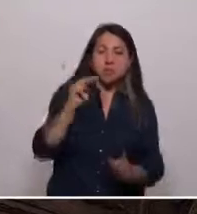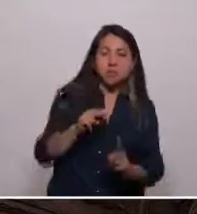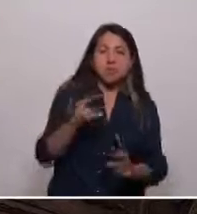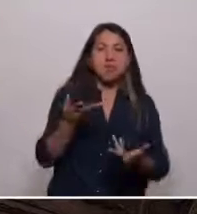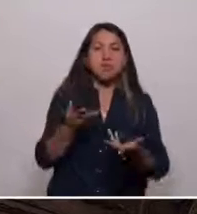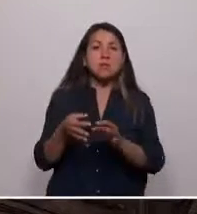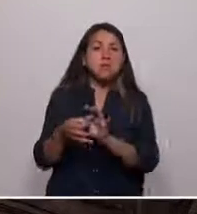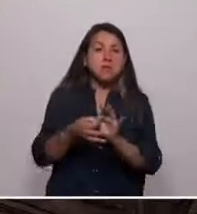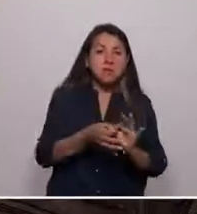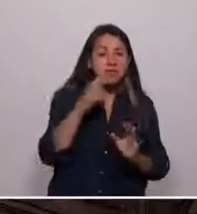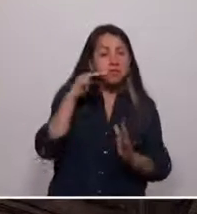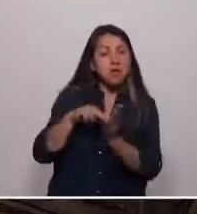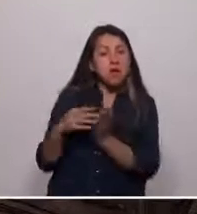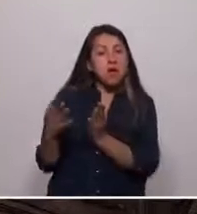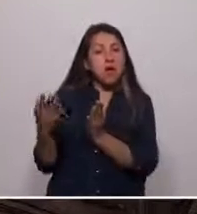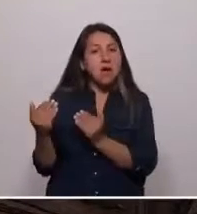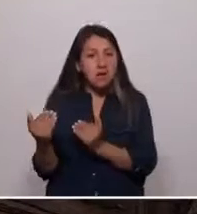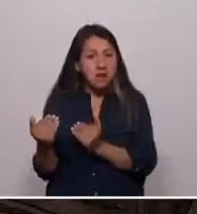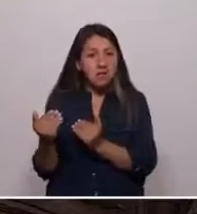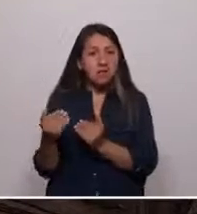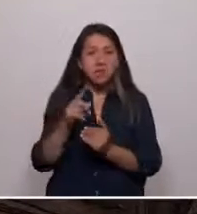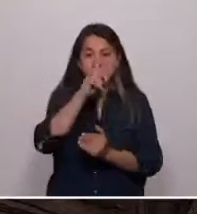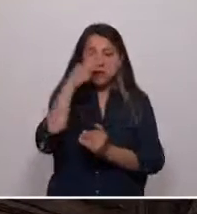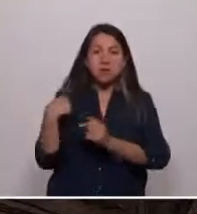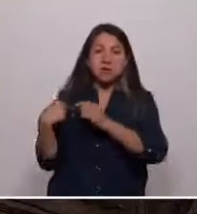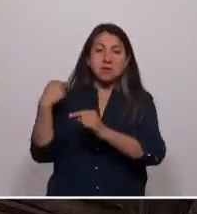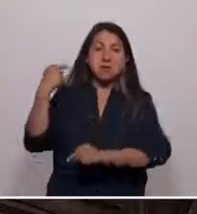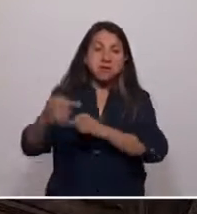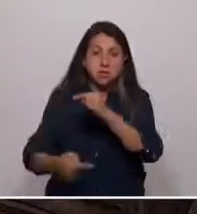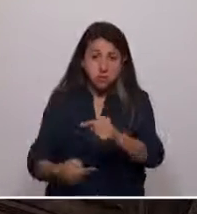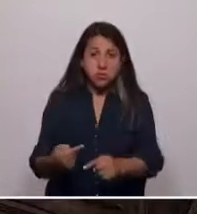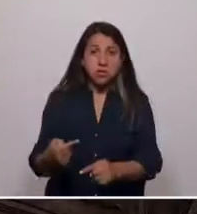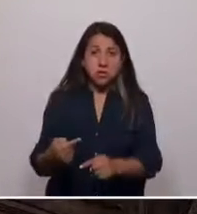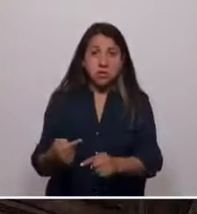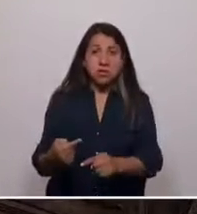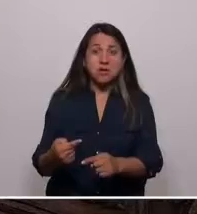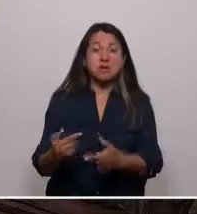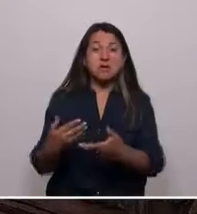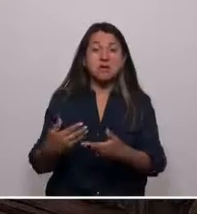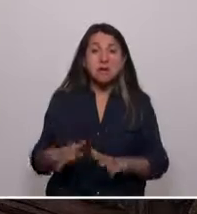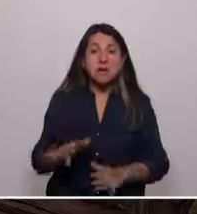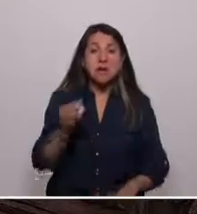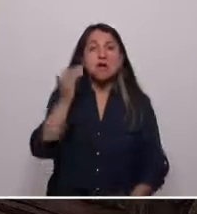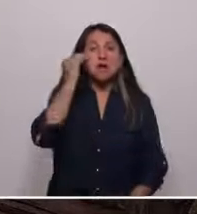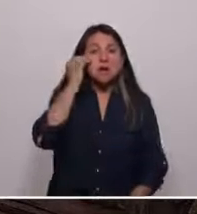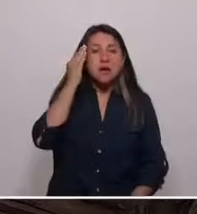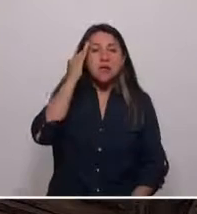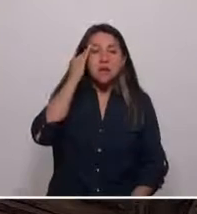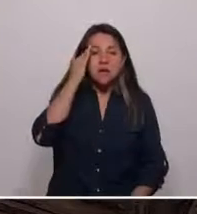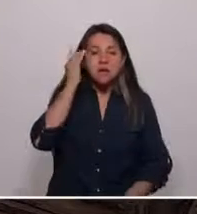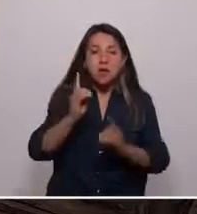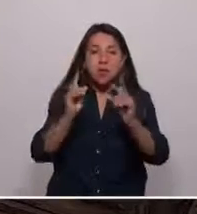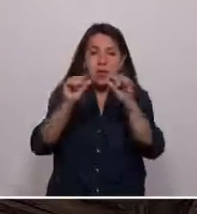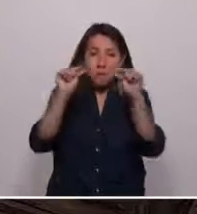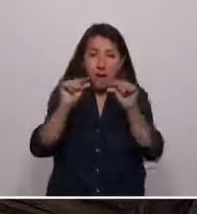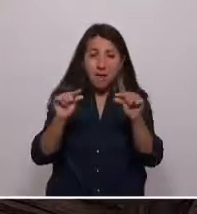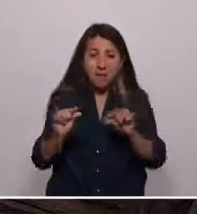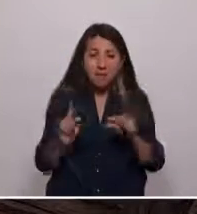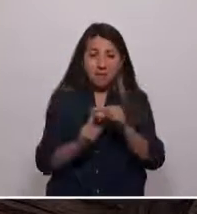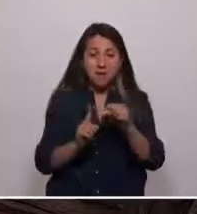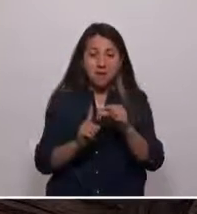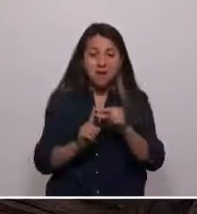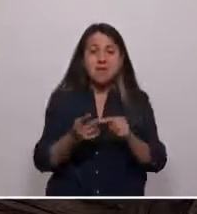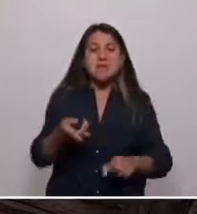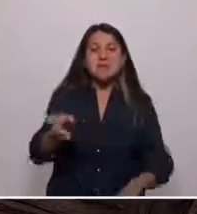causas, anhelos, declaraciones, y suenan a borbotones en mi mente algunas frases o palabras que se